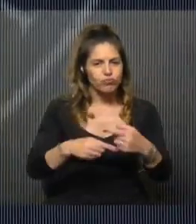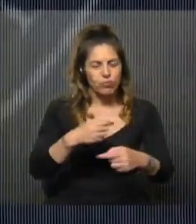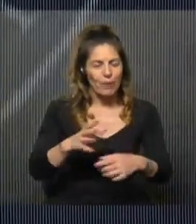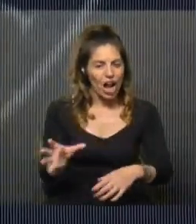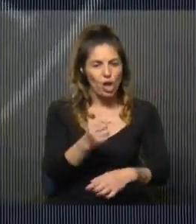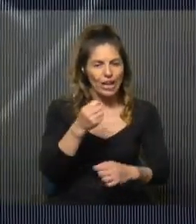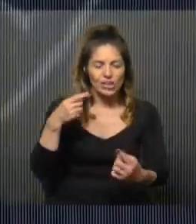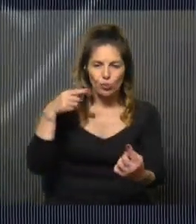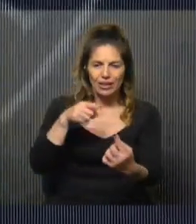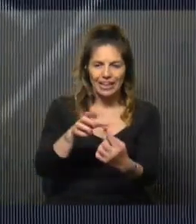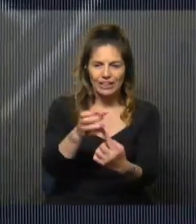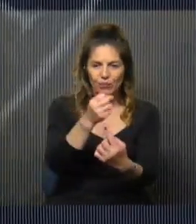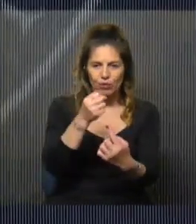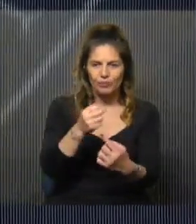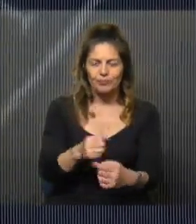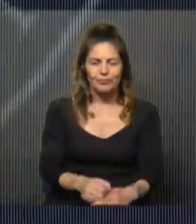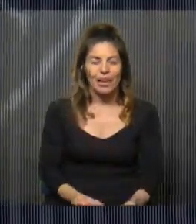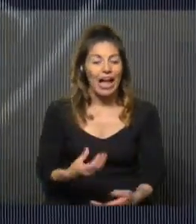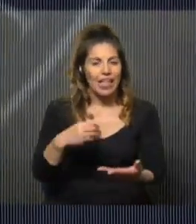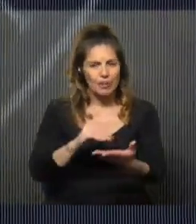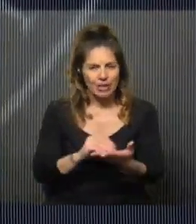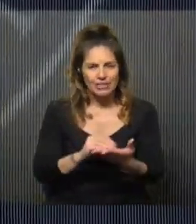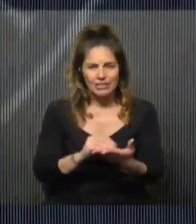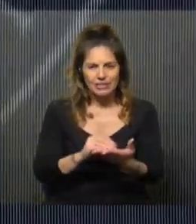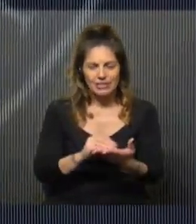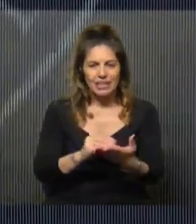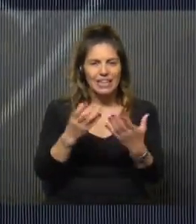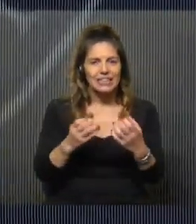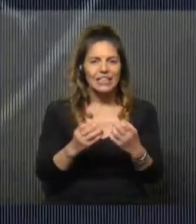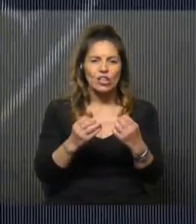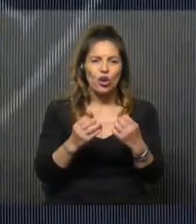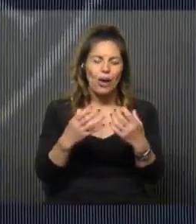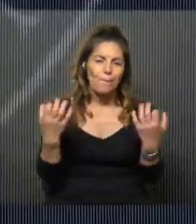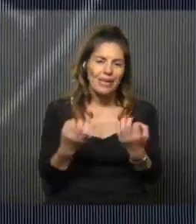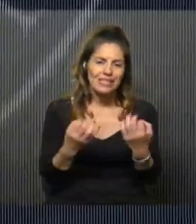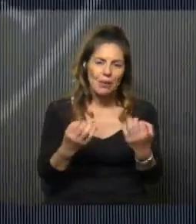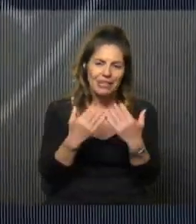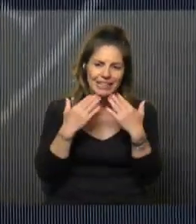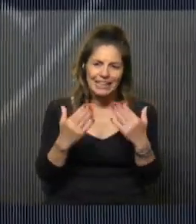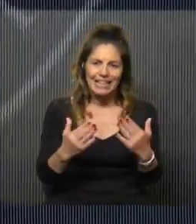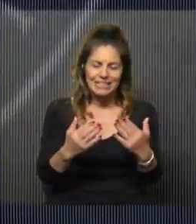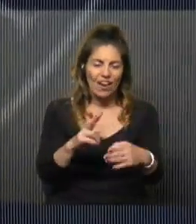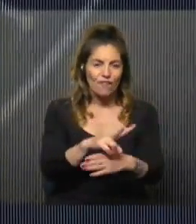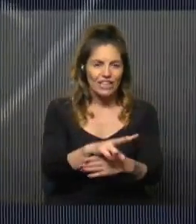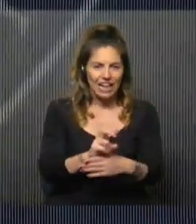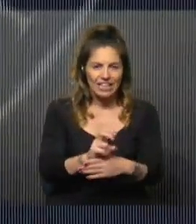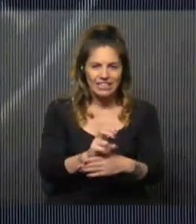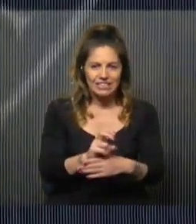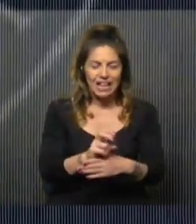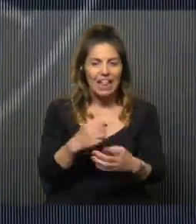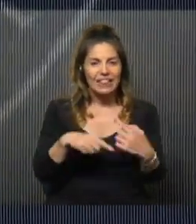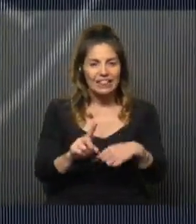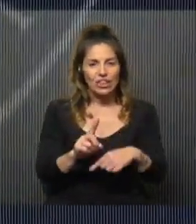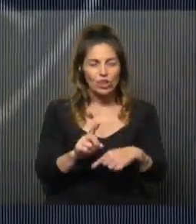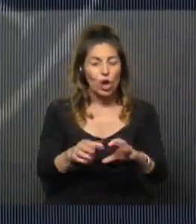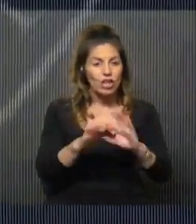este objetivo además quiero dar muy especialmente las gracias a los fiscales tanto a los